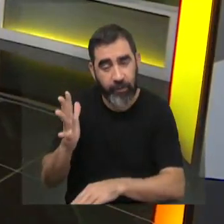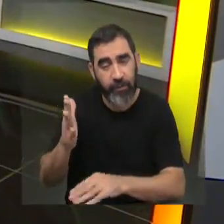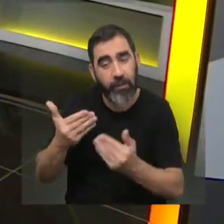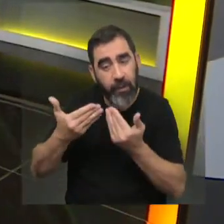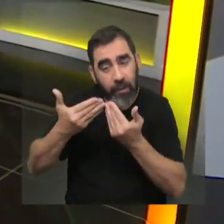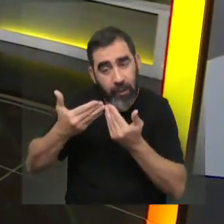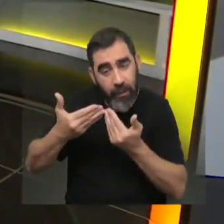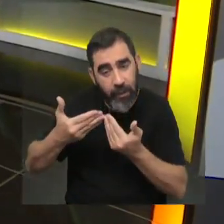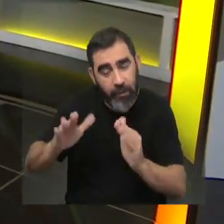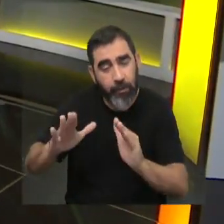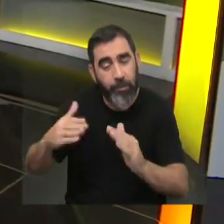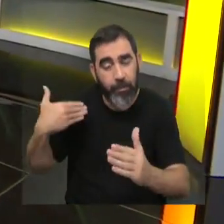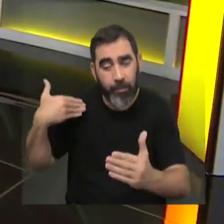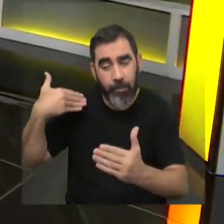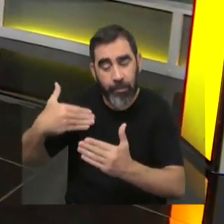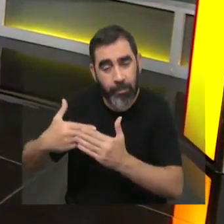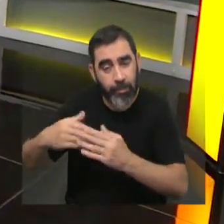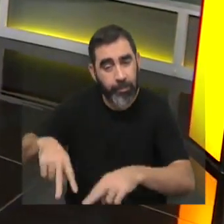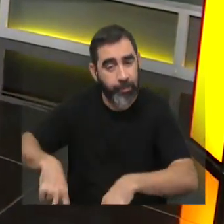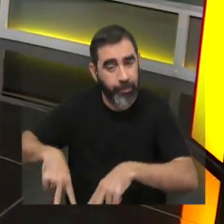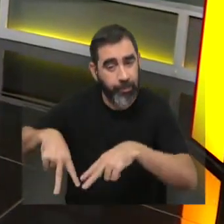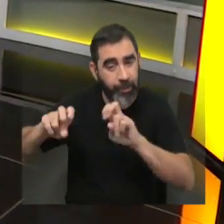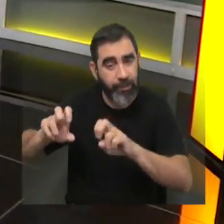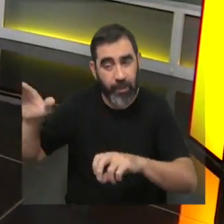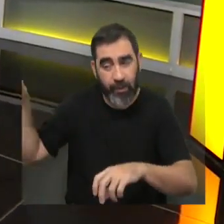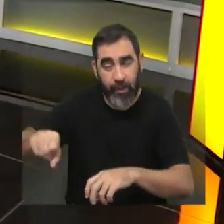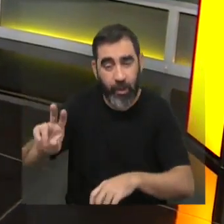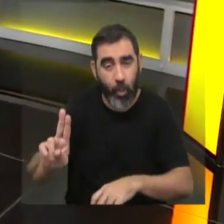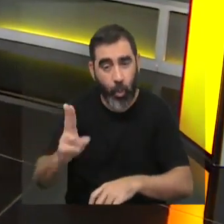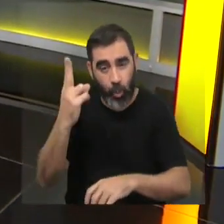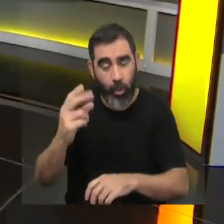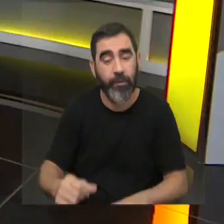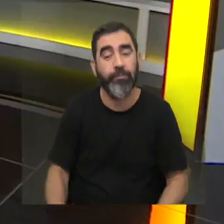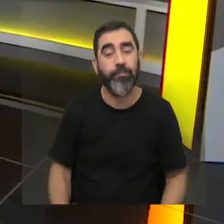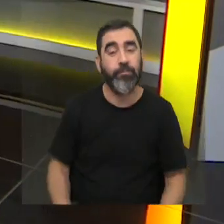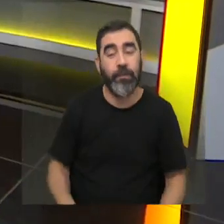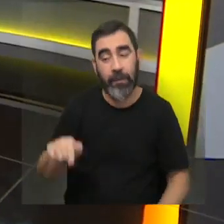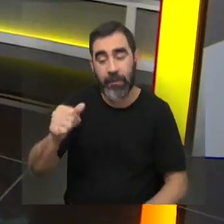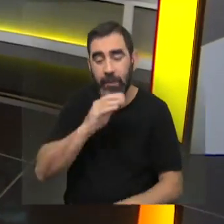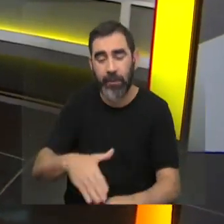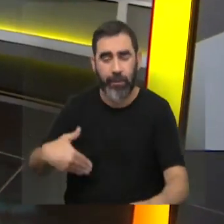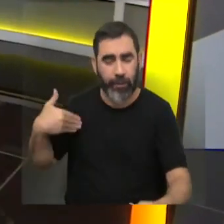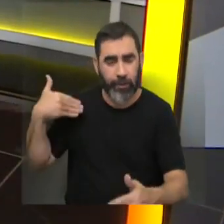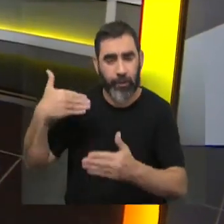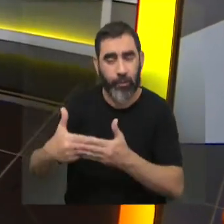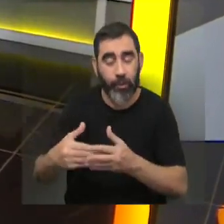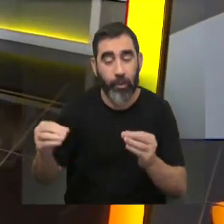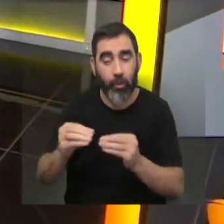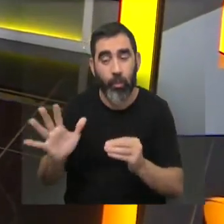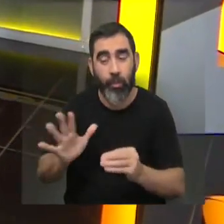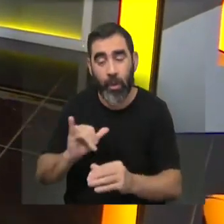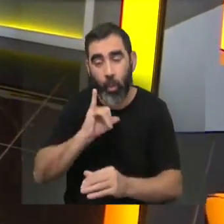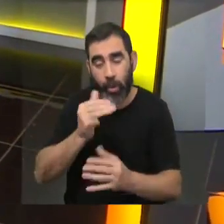un periplo, arranca una intención de traerlo a Uruguay, de empezar a trabajarlo. Bueno, esa es la historia que Alexandra Perrone nos